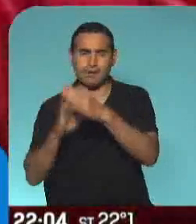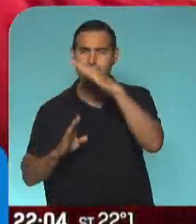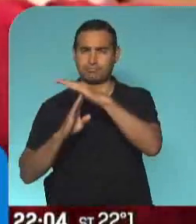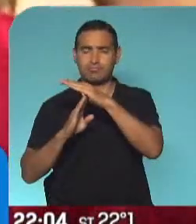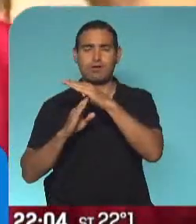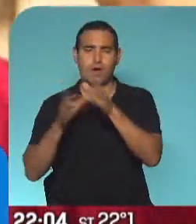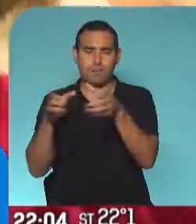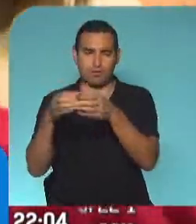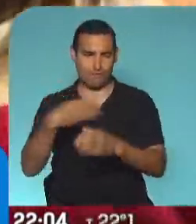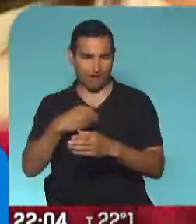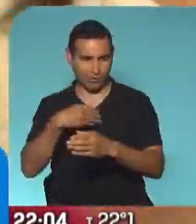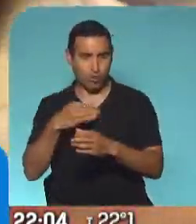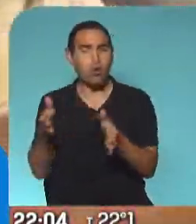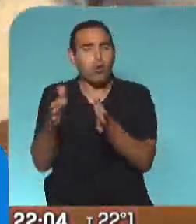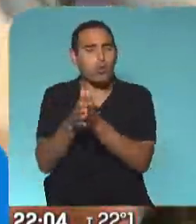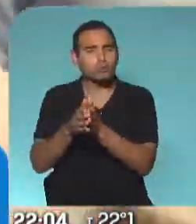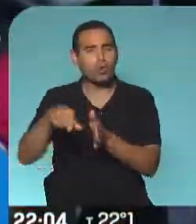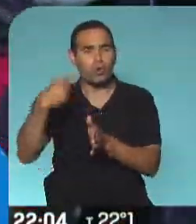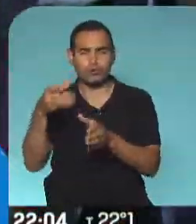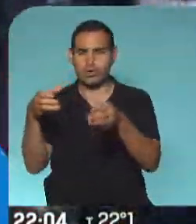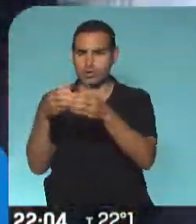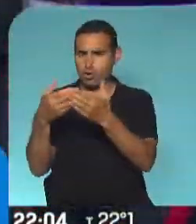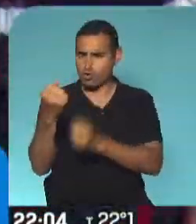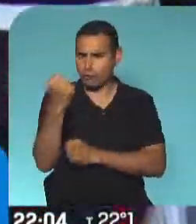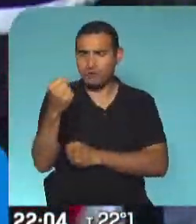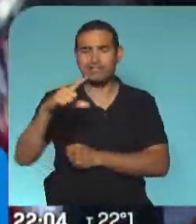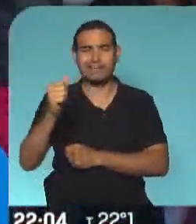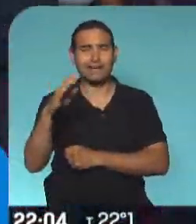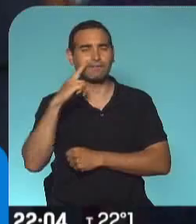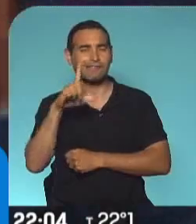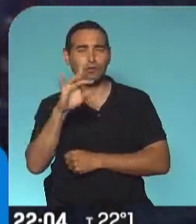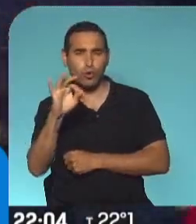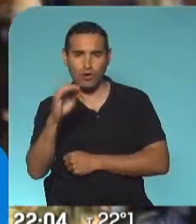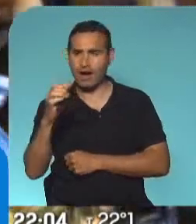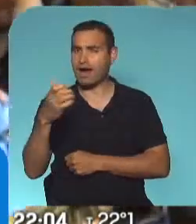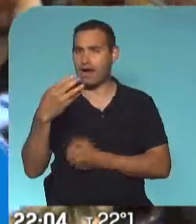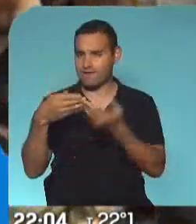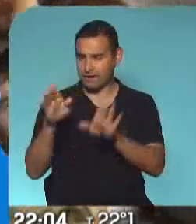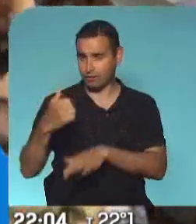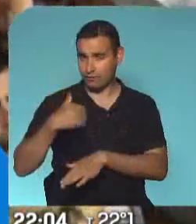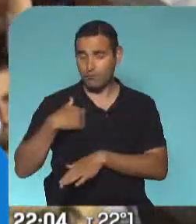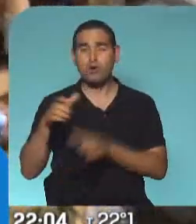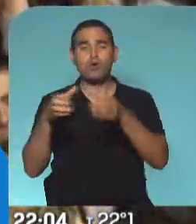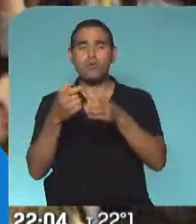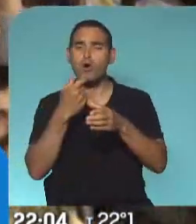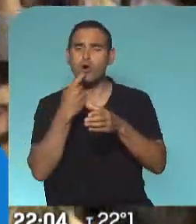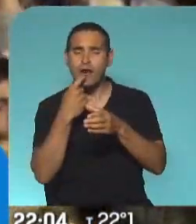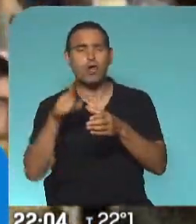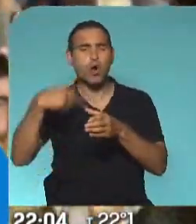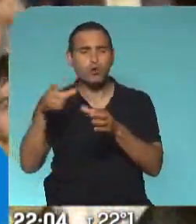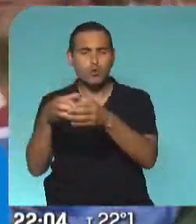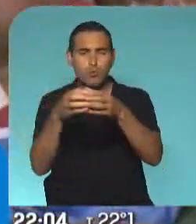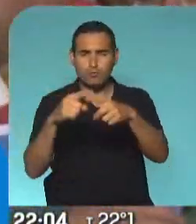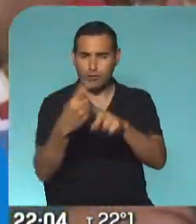conservador Partido Blanco, junto con los ultraderechistas Cabildo Abierto de composición militar, el Partido Colorado y 2 formaciones